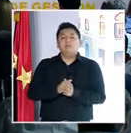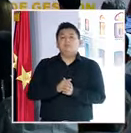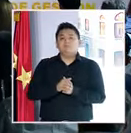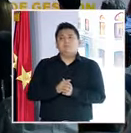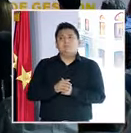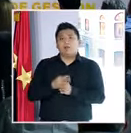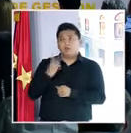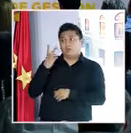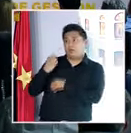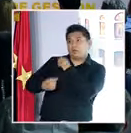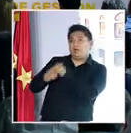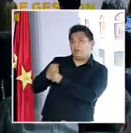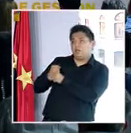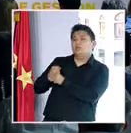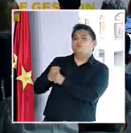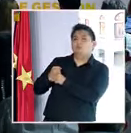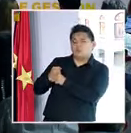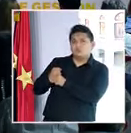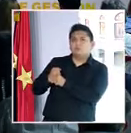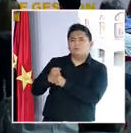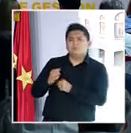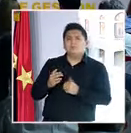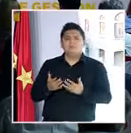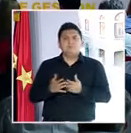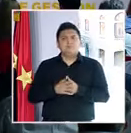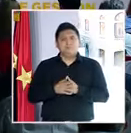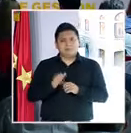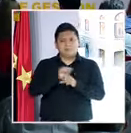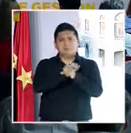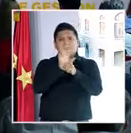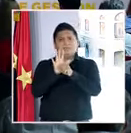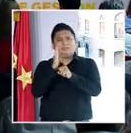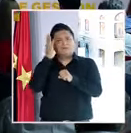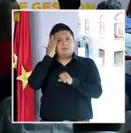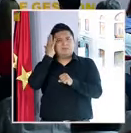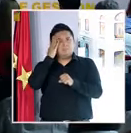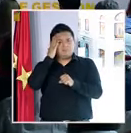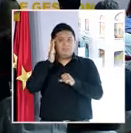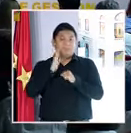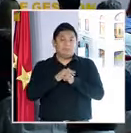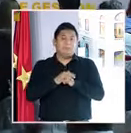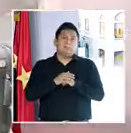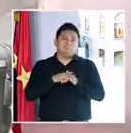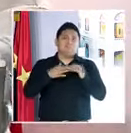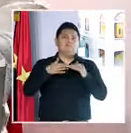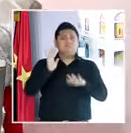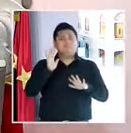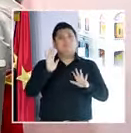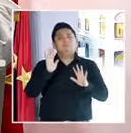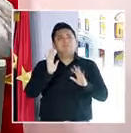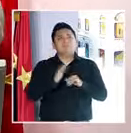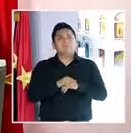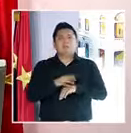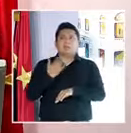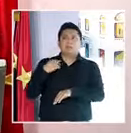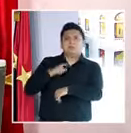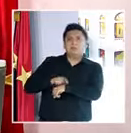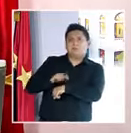dos años, a pesar de estar en pandemia y de estar gran parte de este tiempo